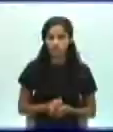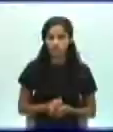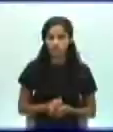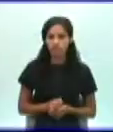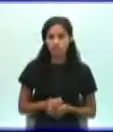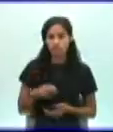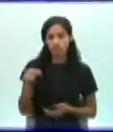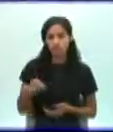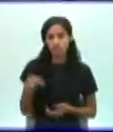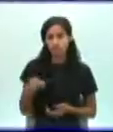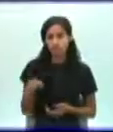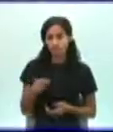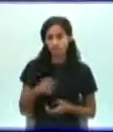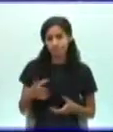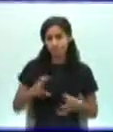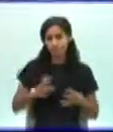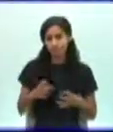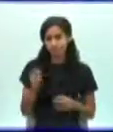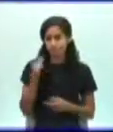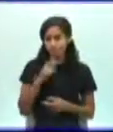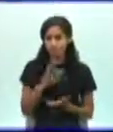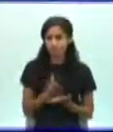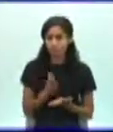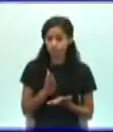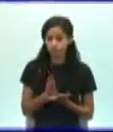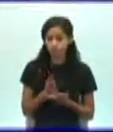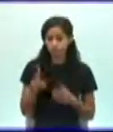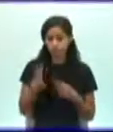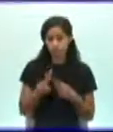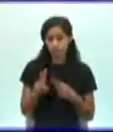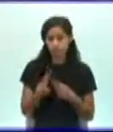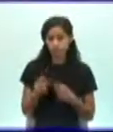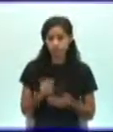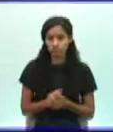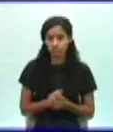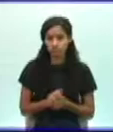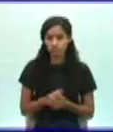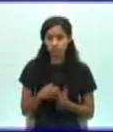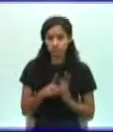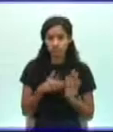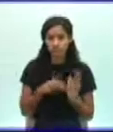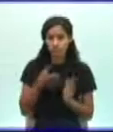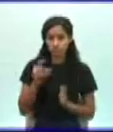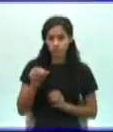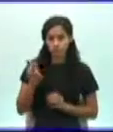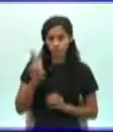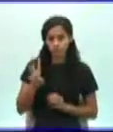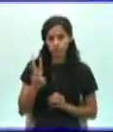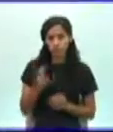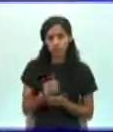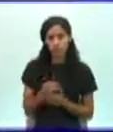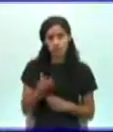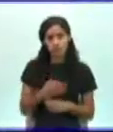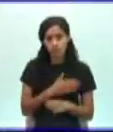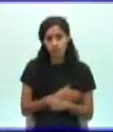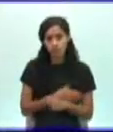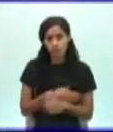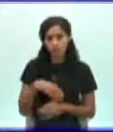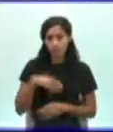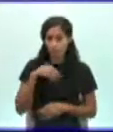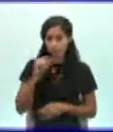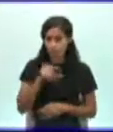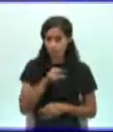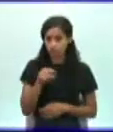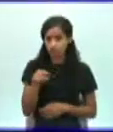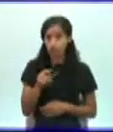De esta forma, estamos concluyendo la clase de generalización de la unidad número 3. No sin antes exhortarles